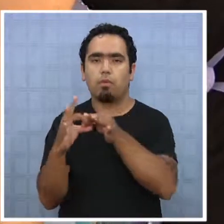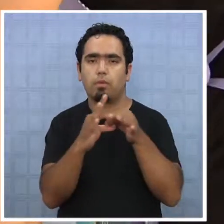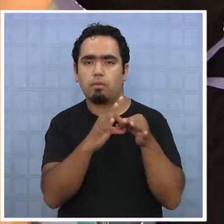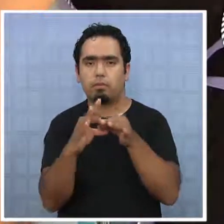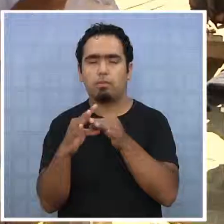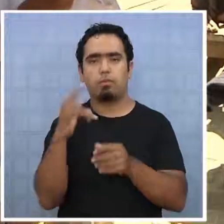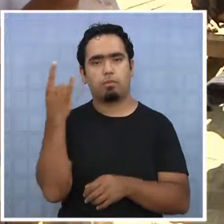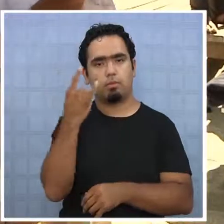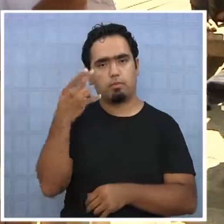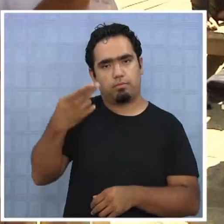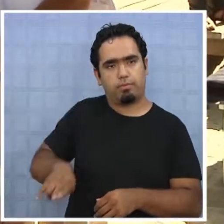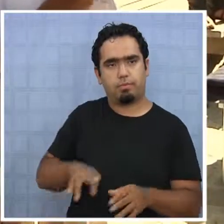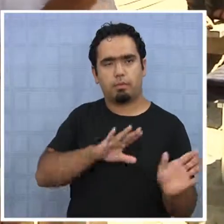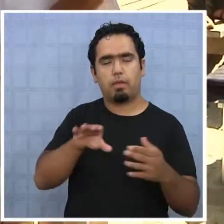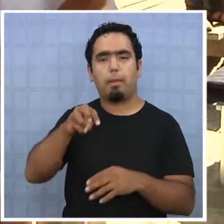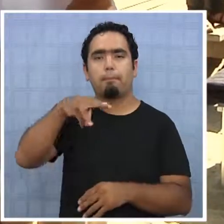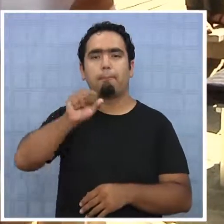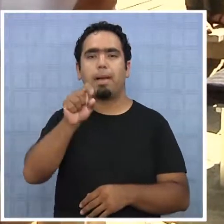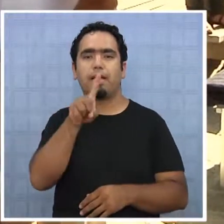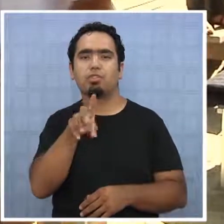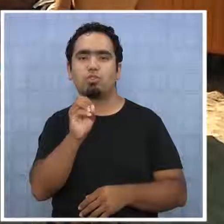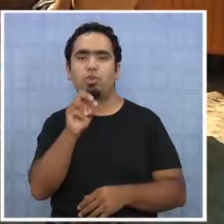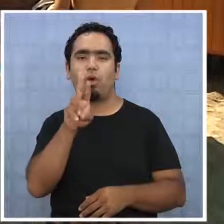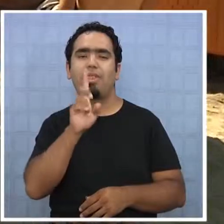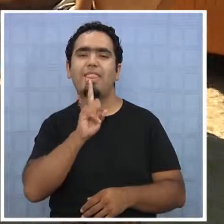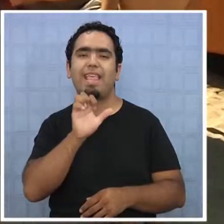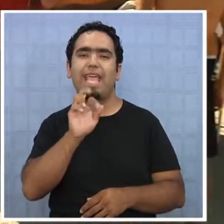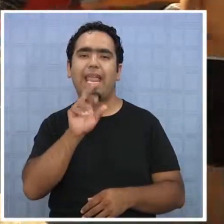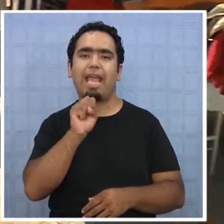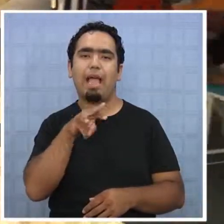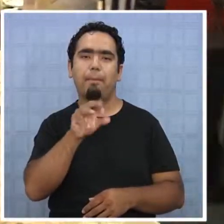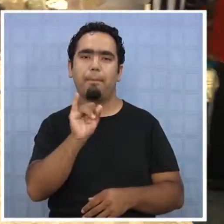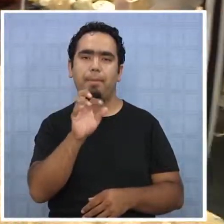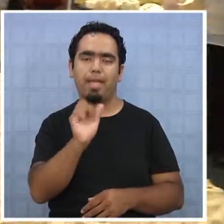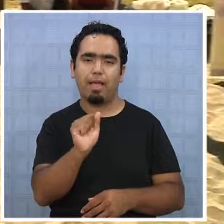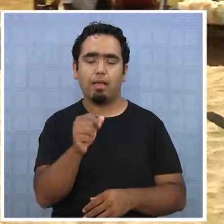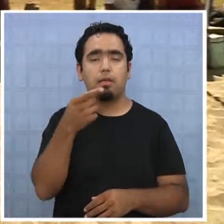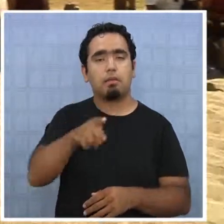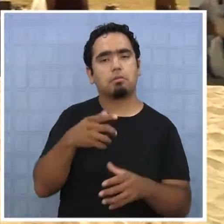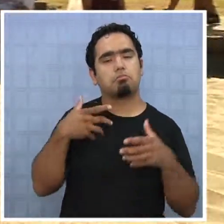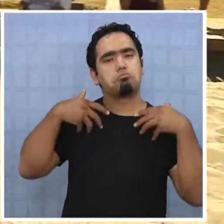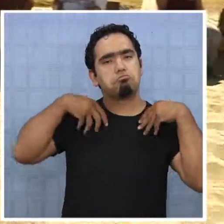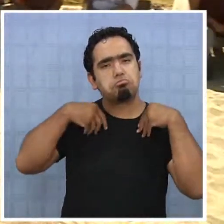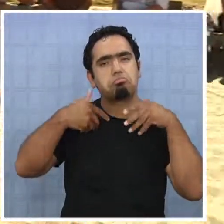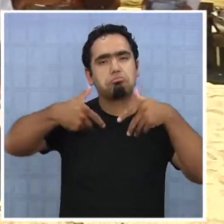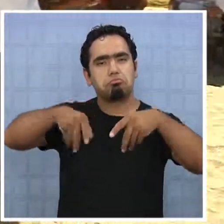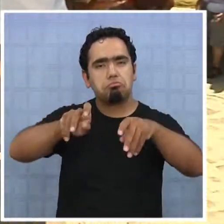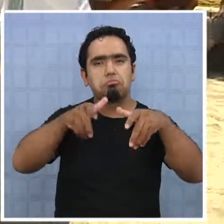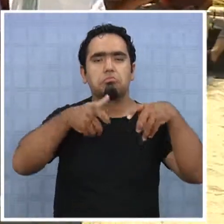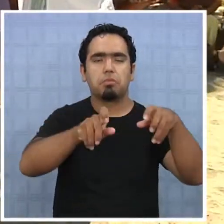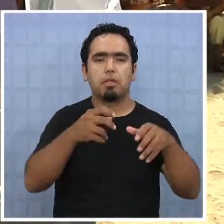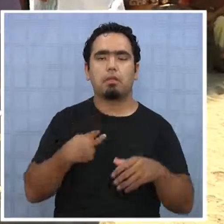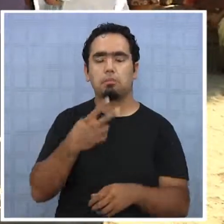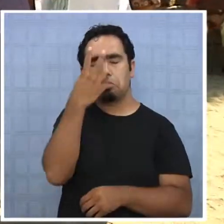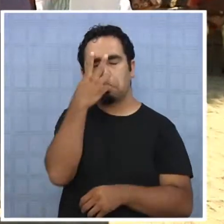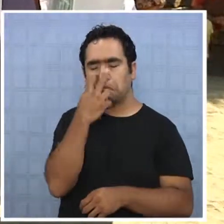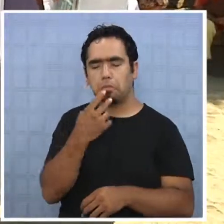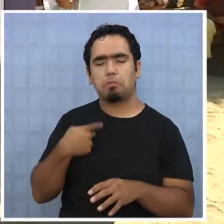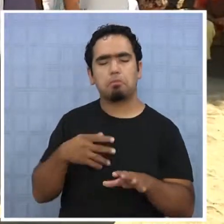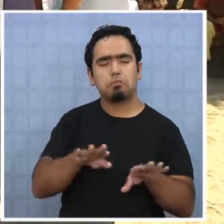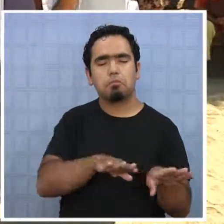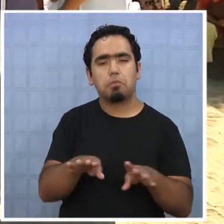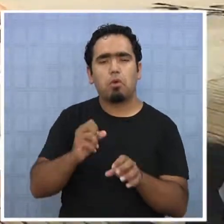una universidad local. La masoterapia es una alternativa que para trabajo independiente hace mucho sentido para las personas con discapacidad de tipo